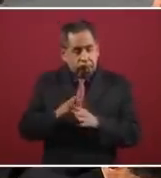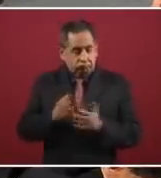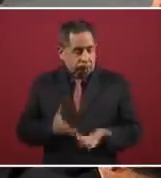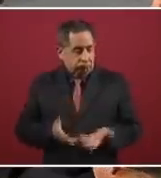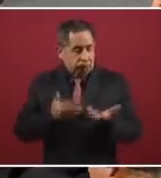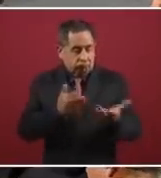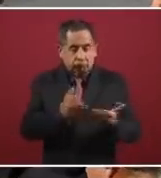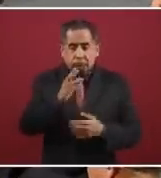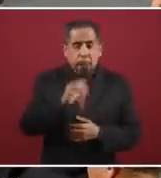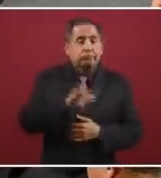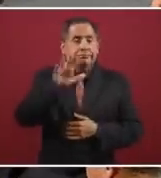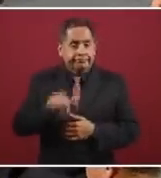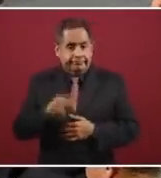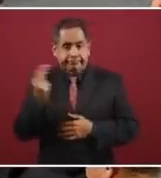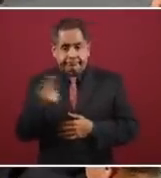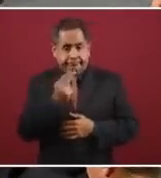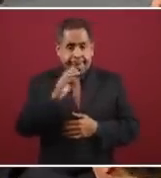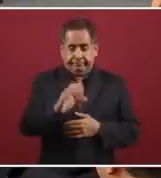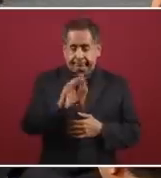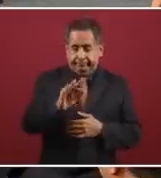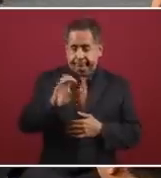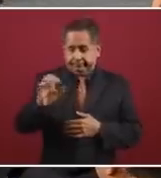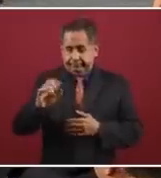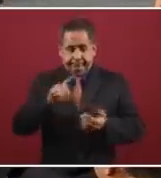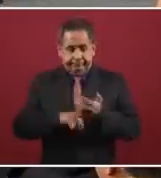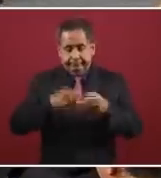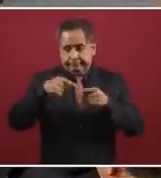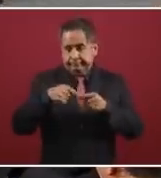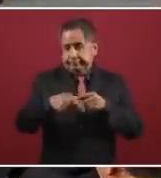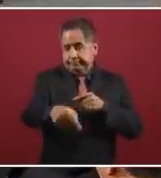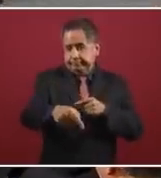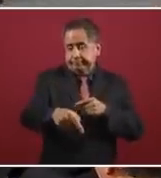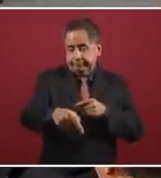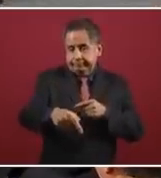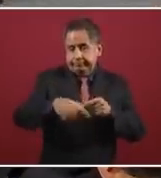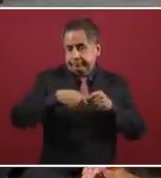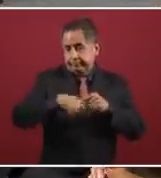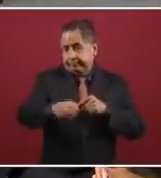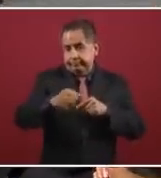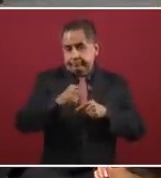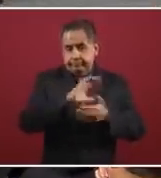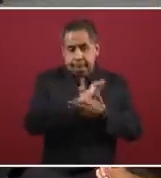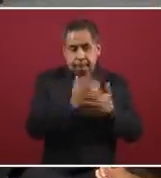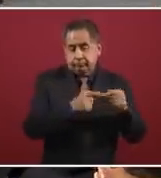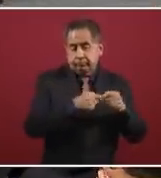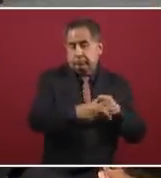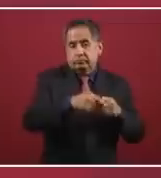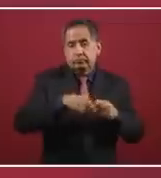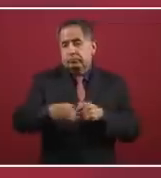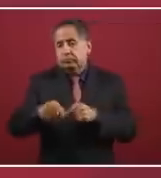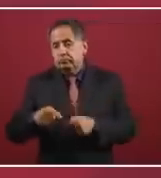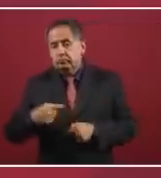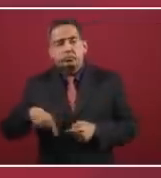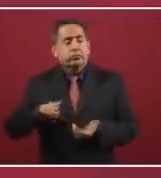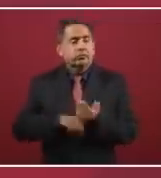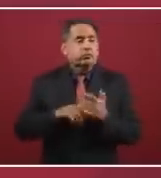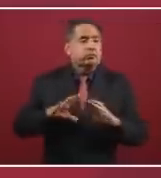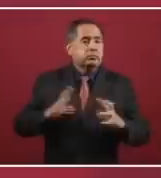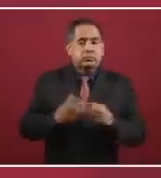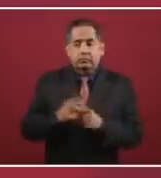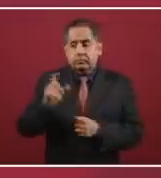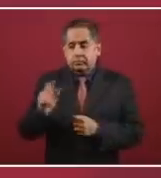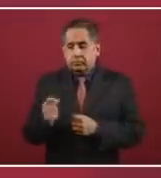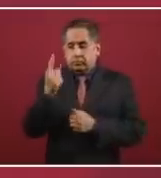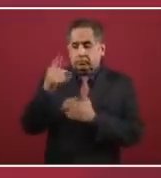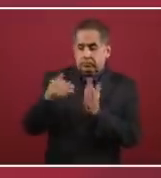que iban a necesitar la Comisión Federal de Electricidad en toda la vida de los contratos, tendríamos 21 mil millones